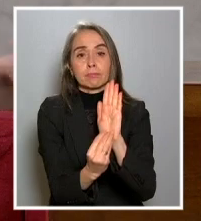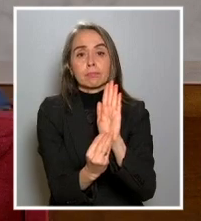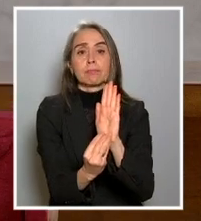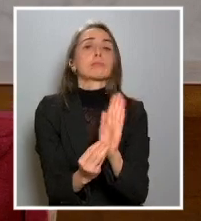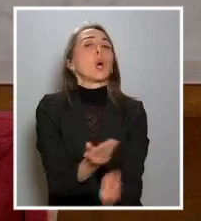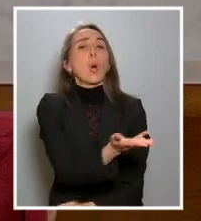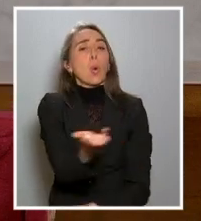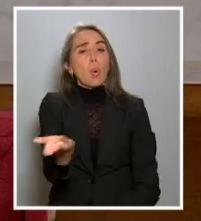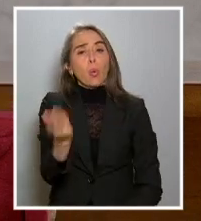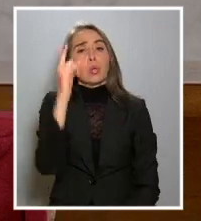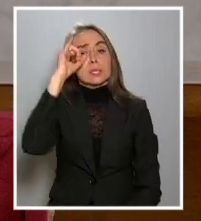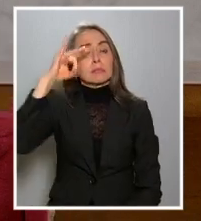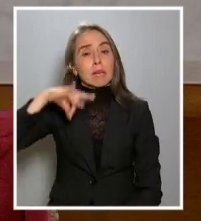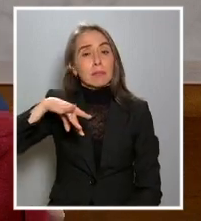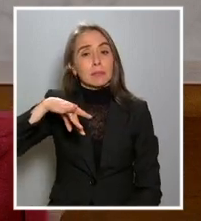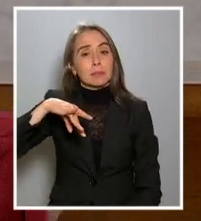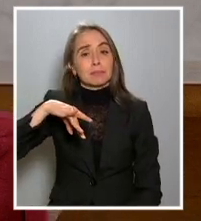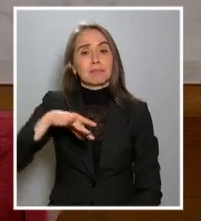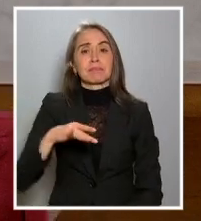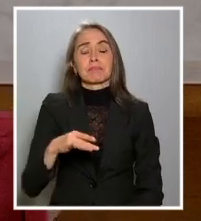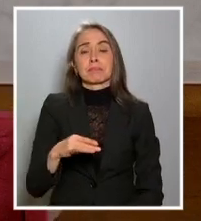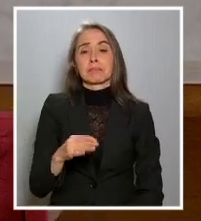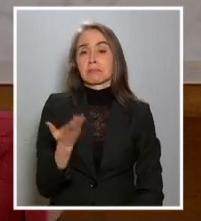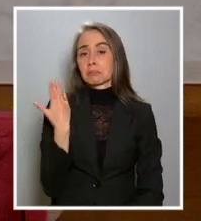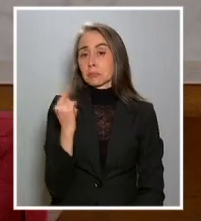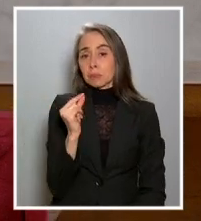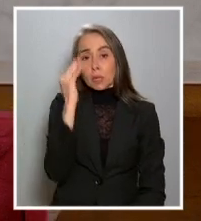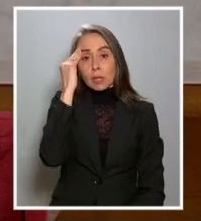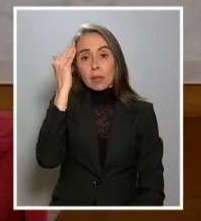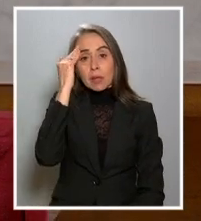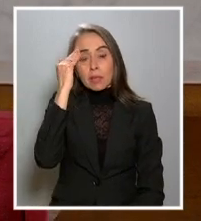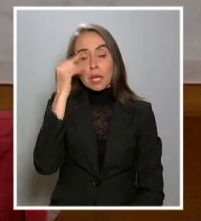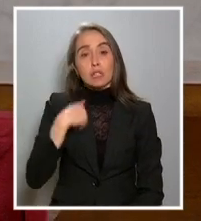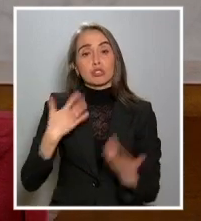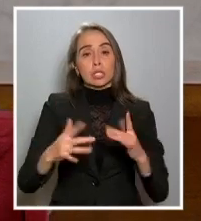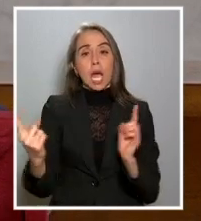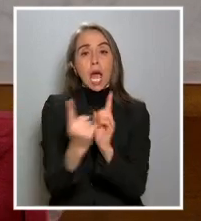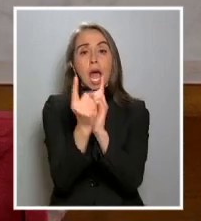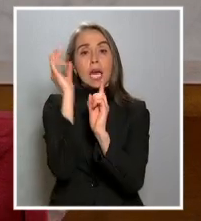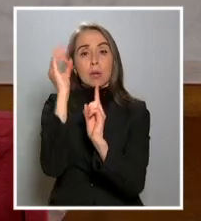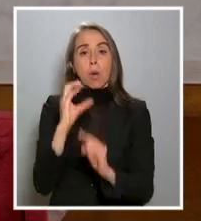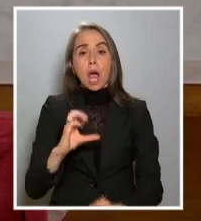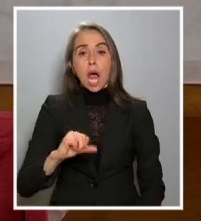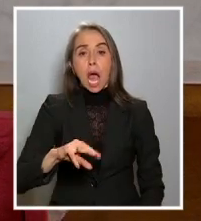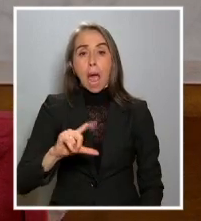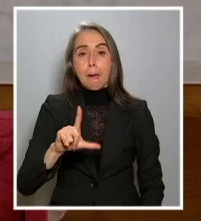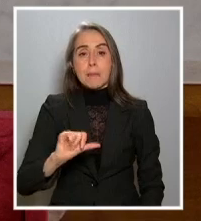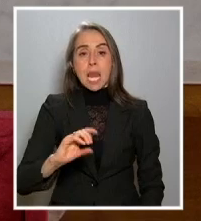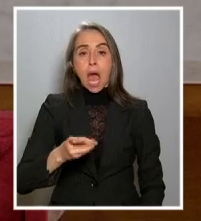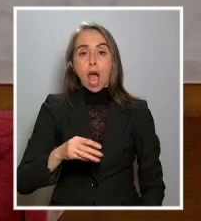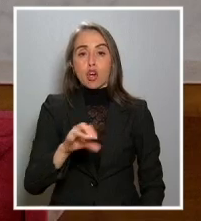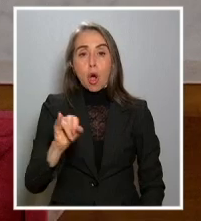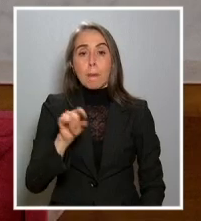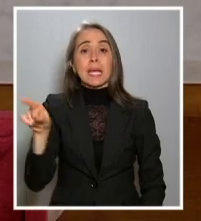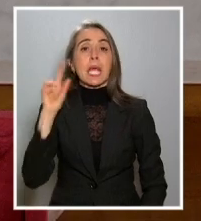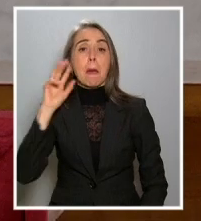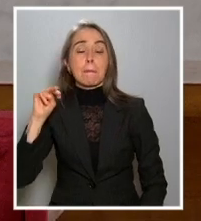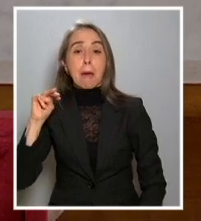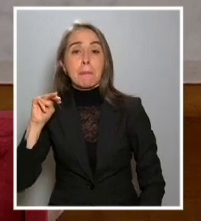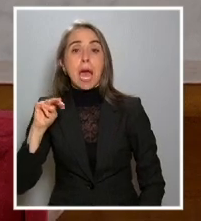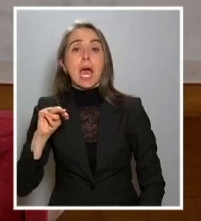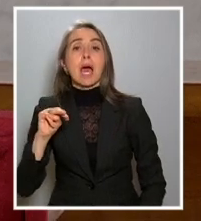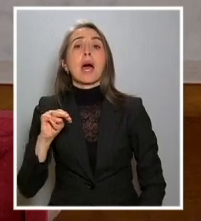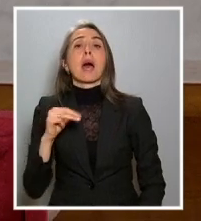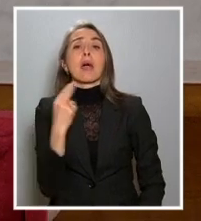Como saben, hace unos días me reuní con Camila Gómez, la madre de Tomás